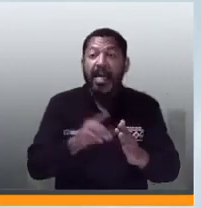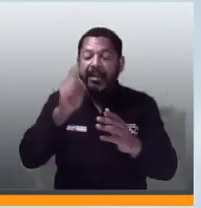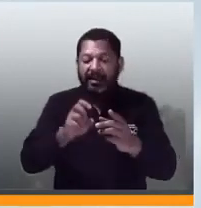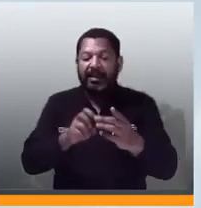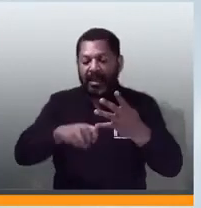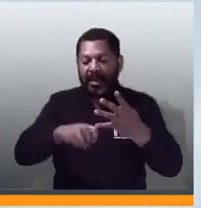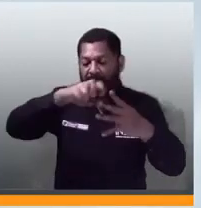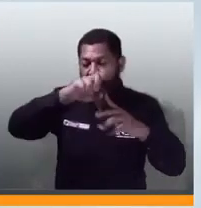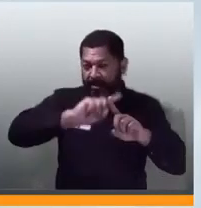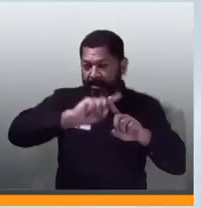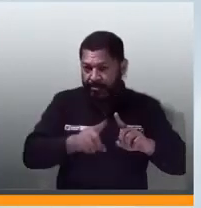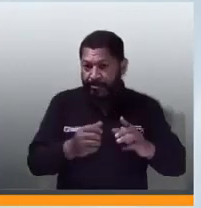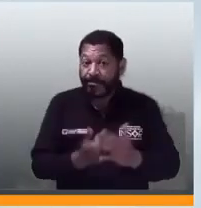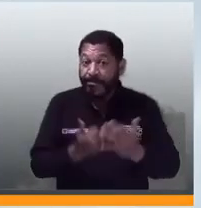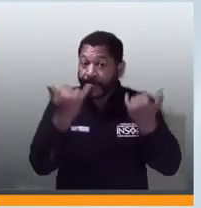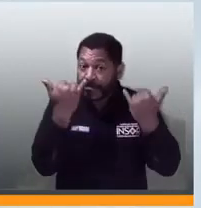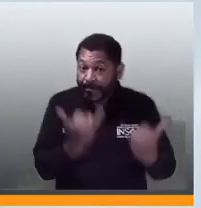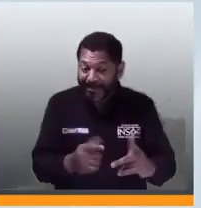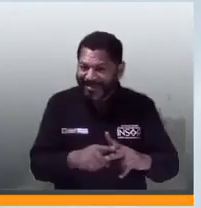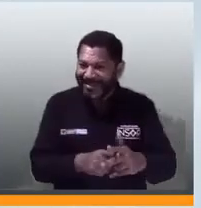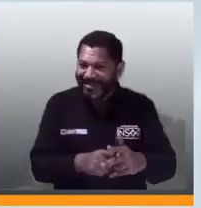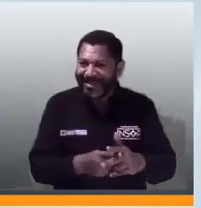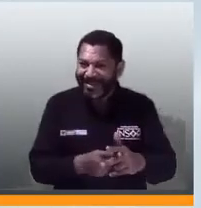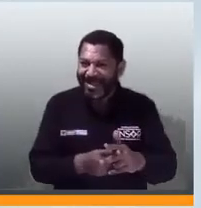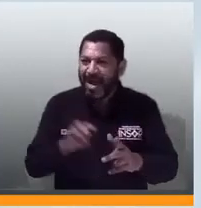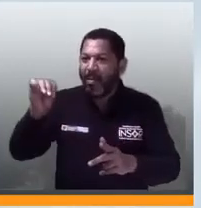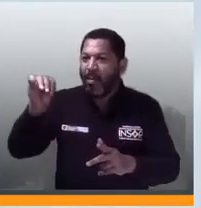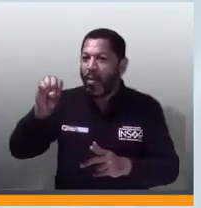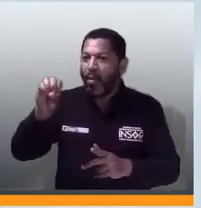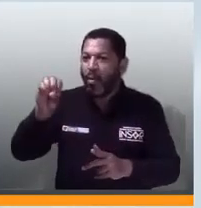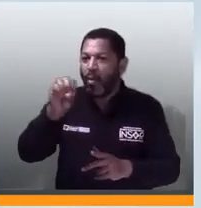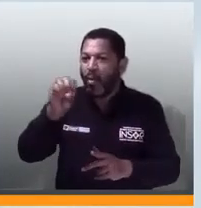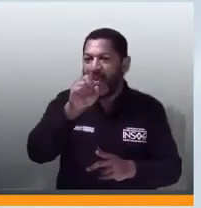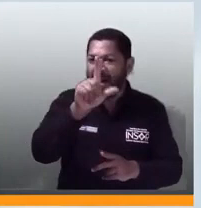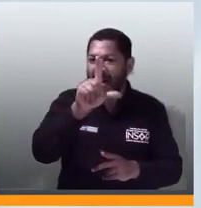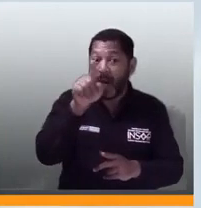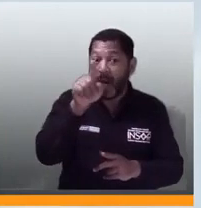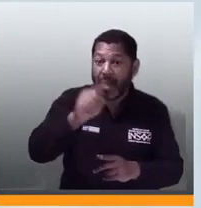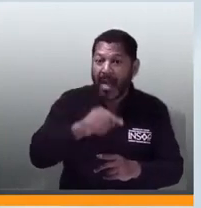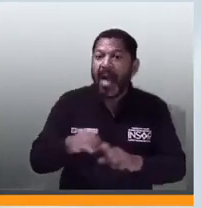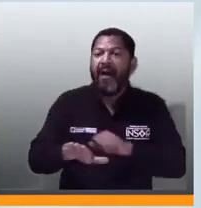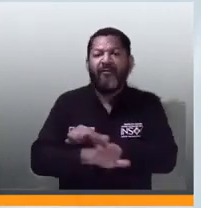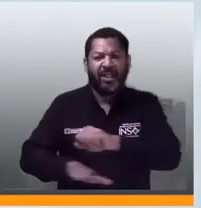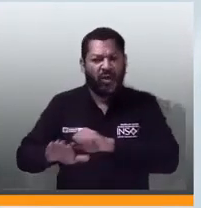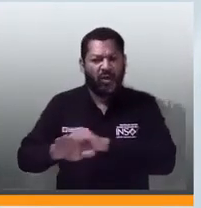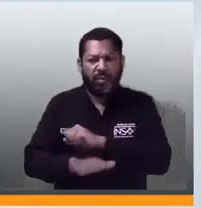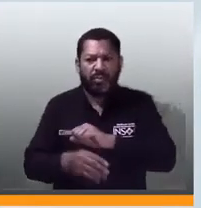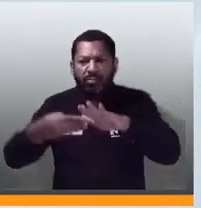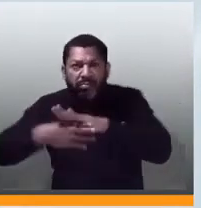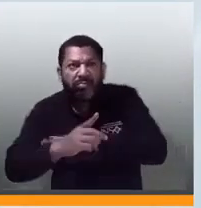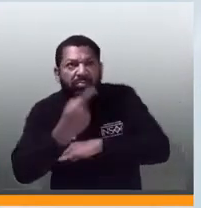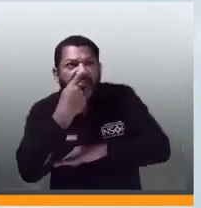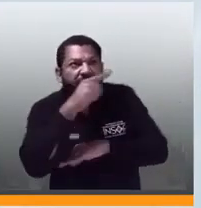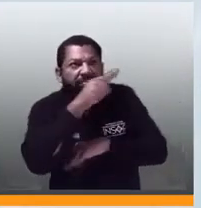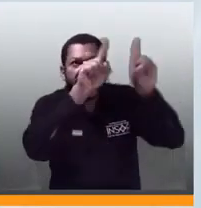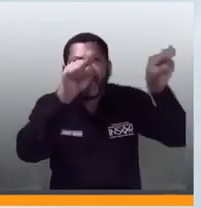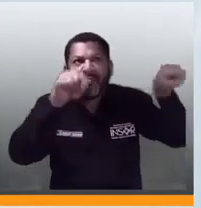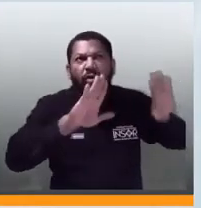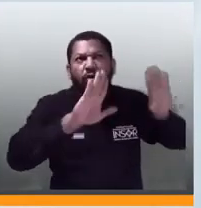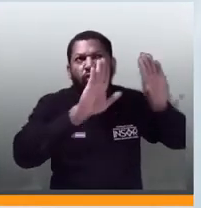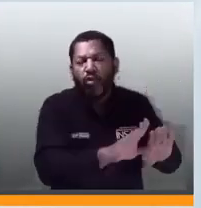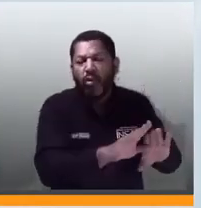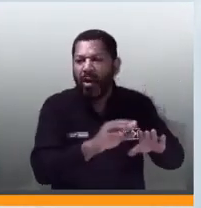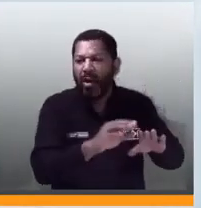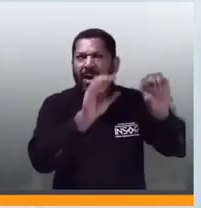niveles. En estos talleres hicimos, por ejemplo, de Moodle, una inicial, un taller básico de conocer los elementos básicos de